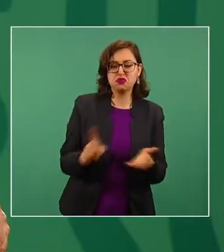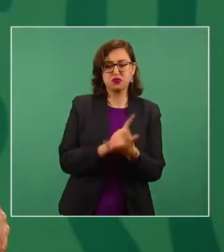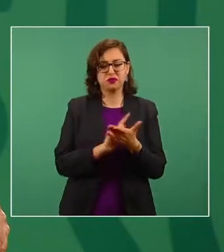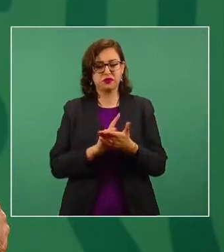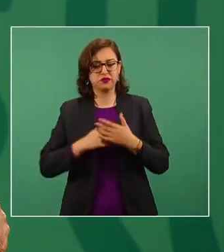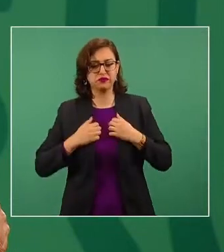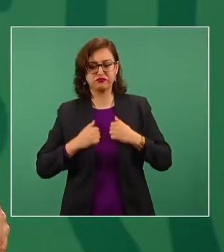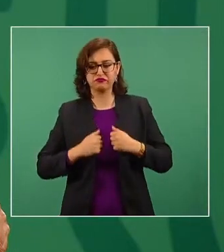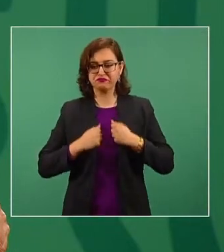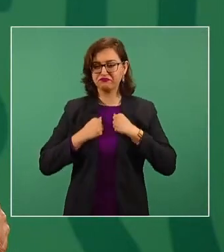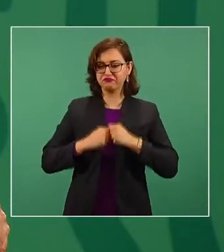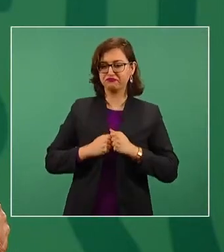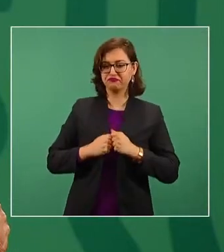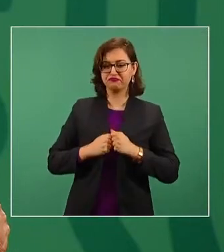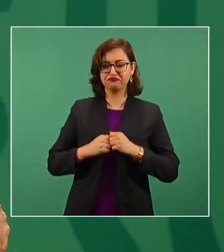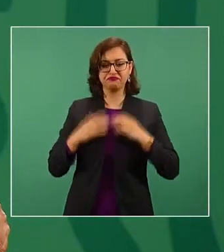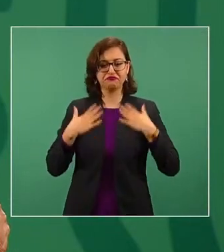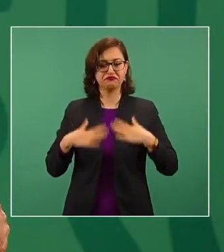visten trajes